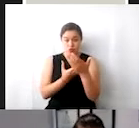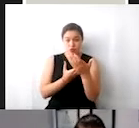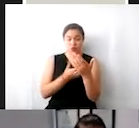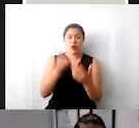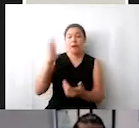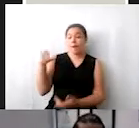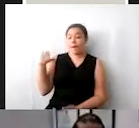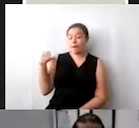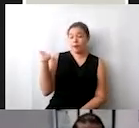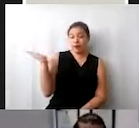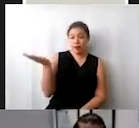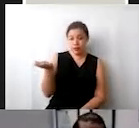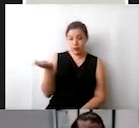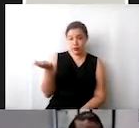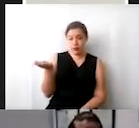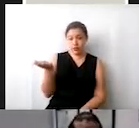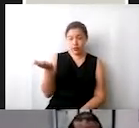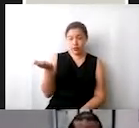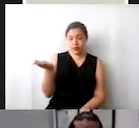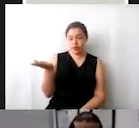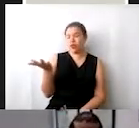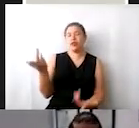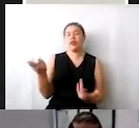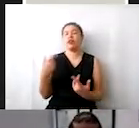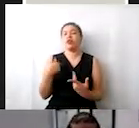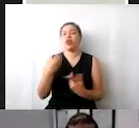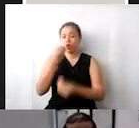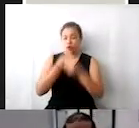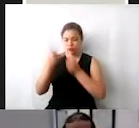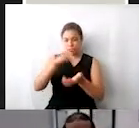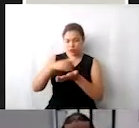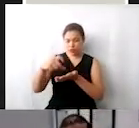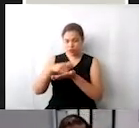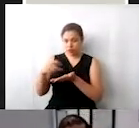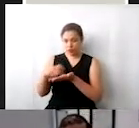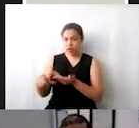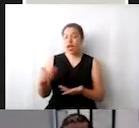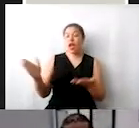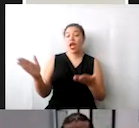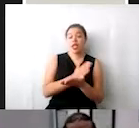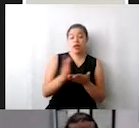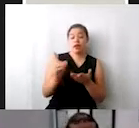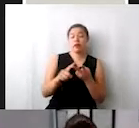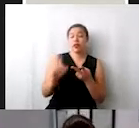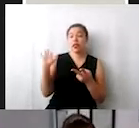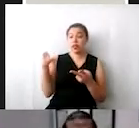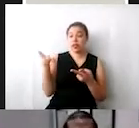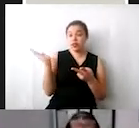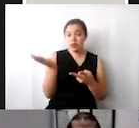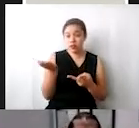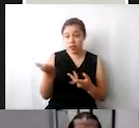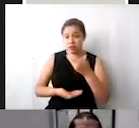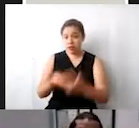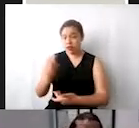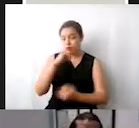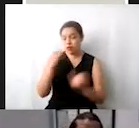meseros, más bien, si yo compro comida y además contrato el servicio de meseros que viene incluido con la